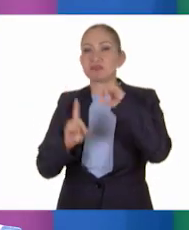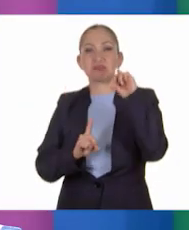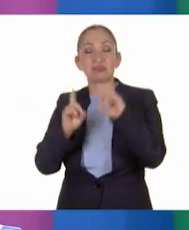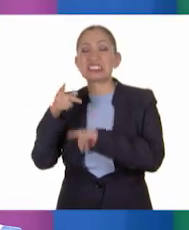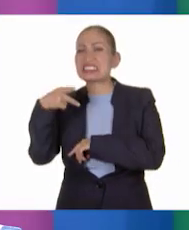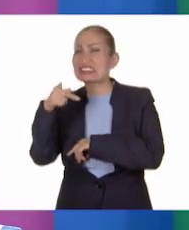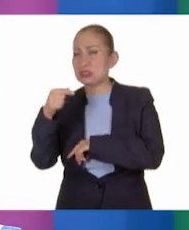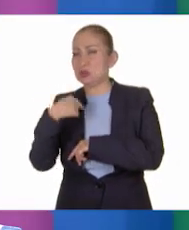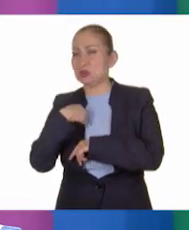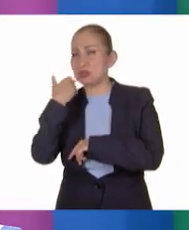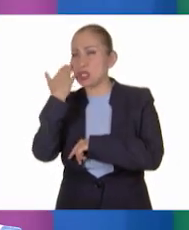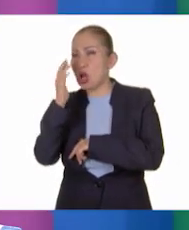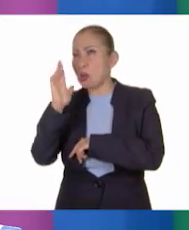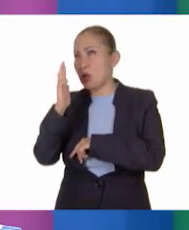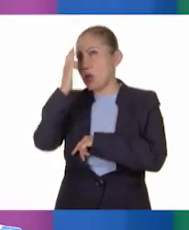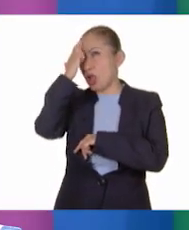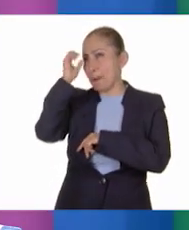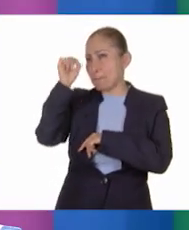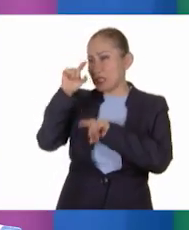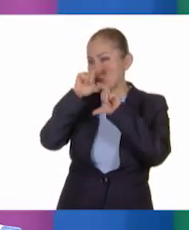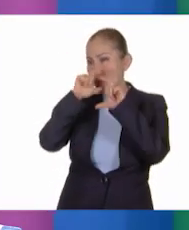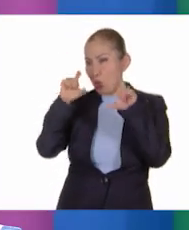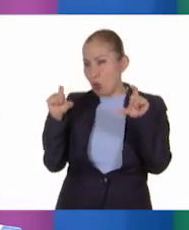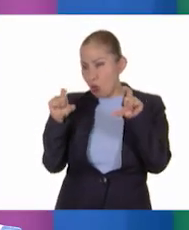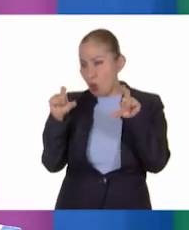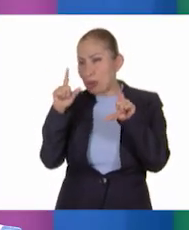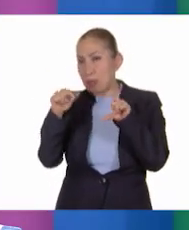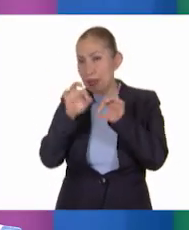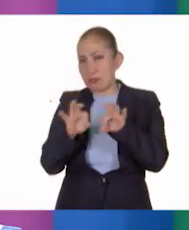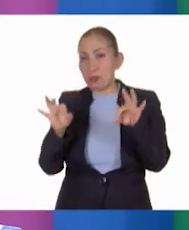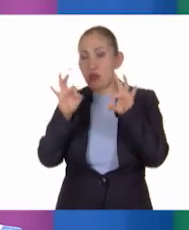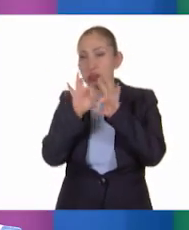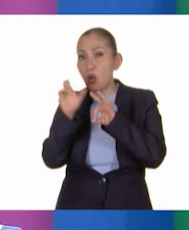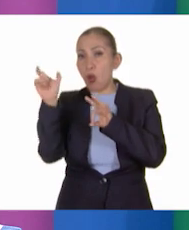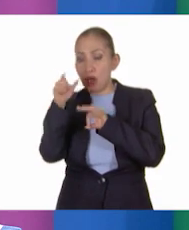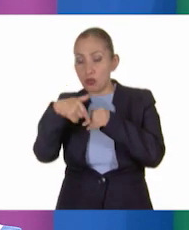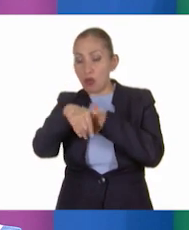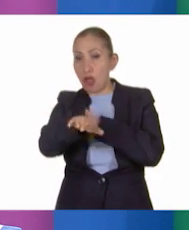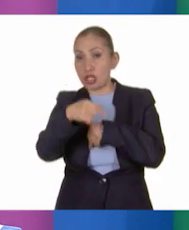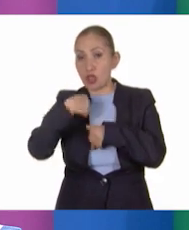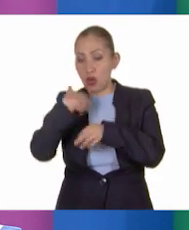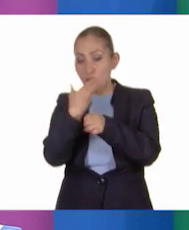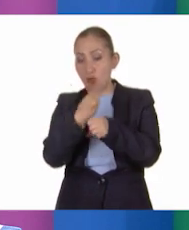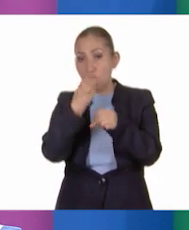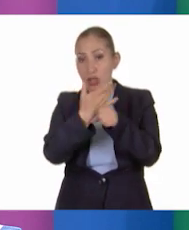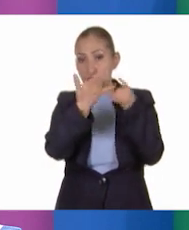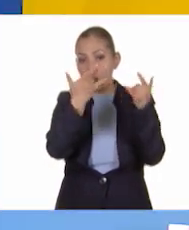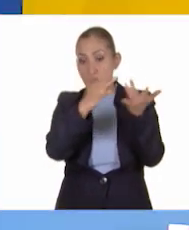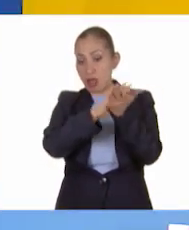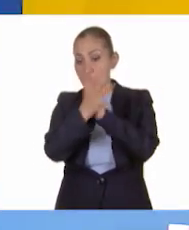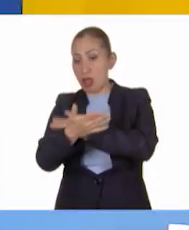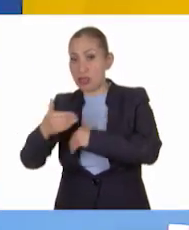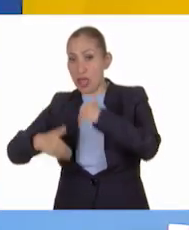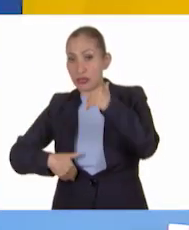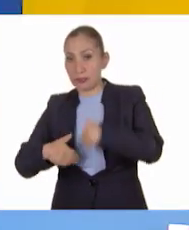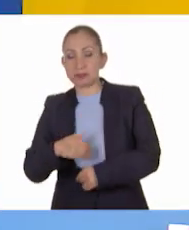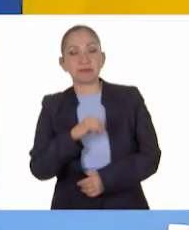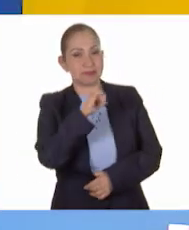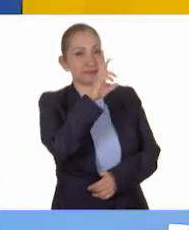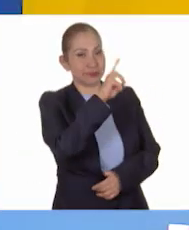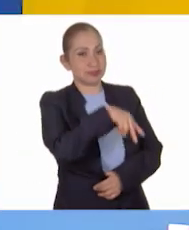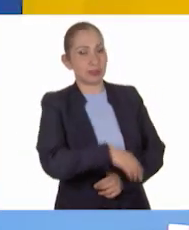sin embargo me gustaría repasar este punto, pues supongo que será importante al momento de realizar mi adaptación, ¿cierto? Así es,